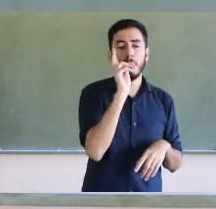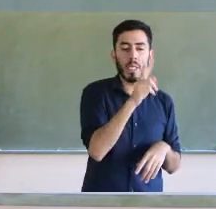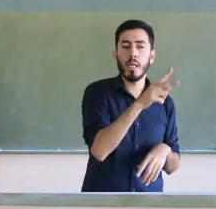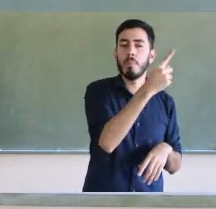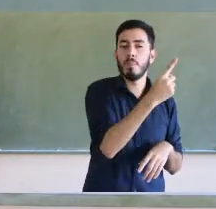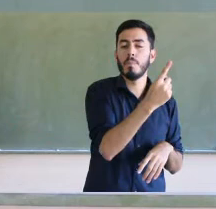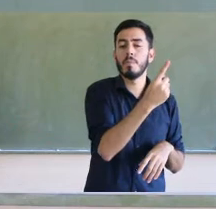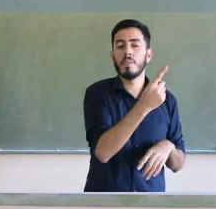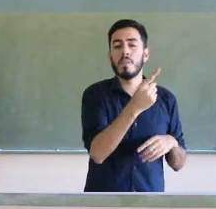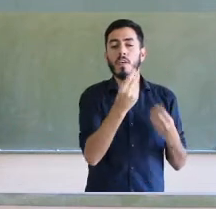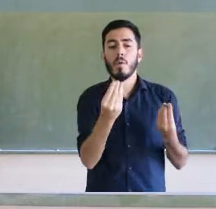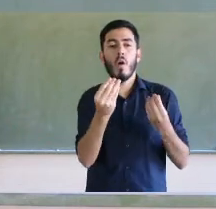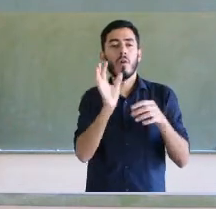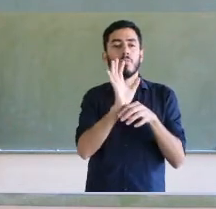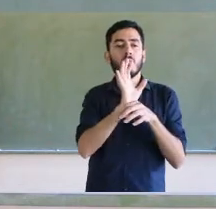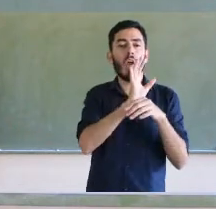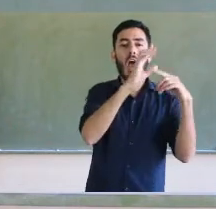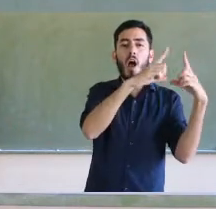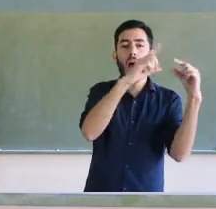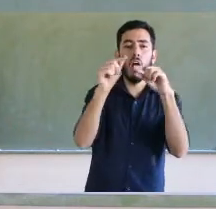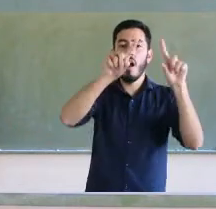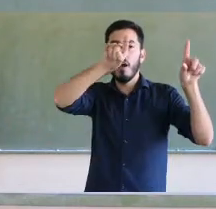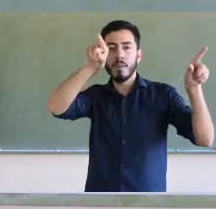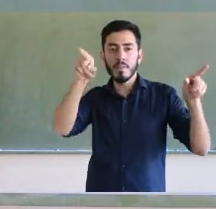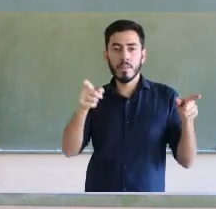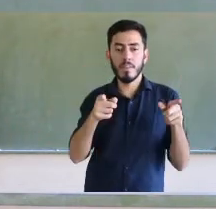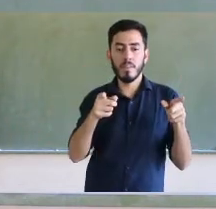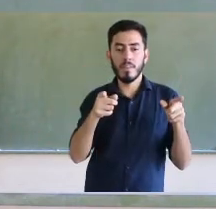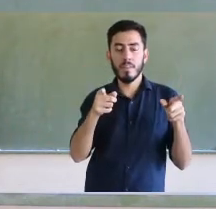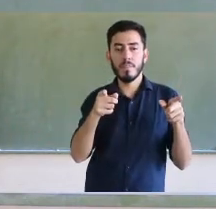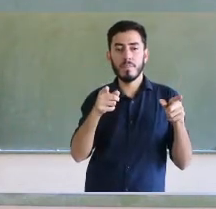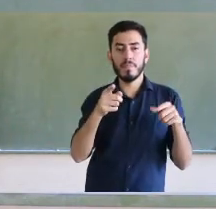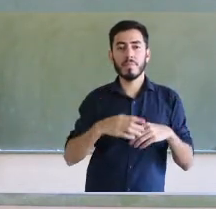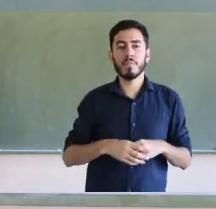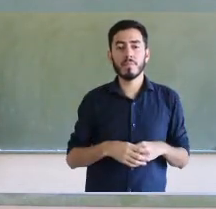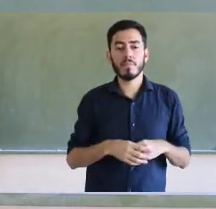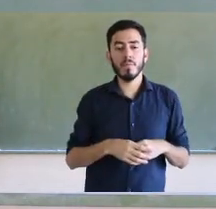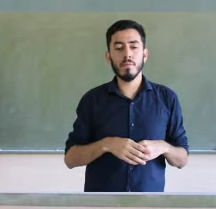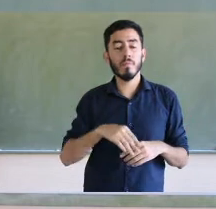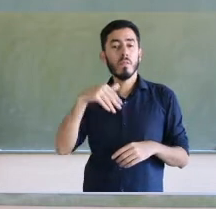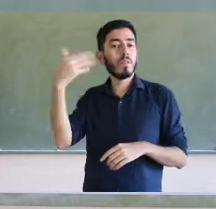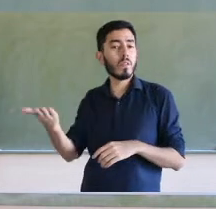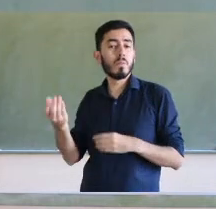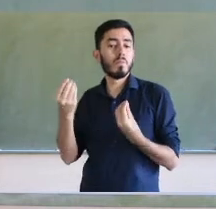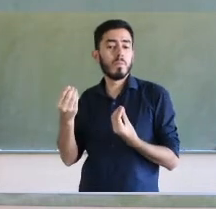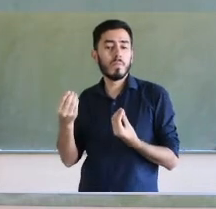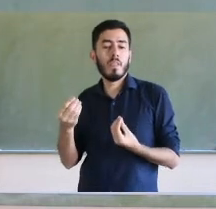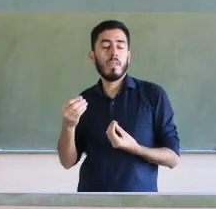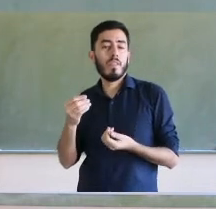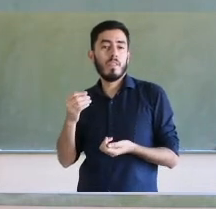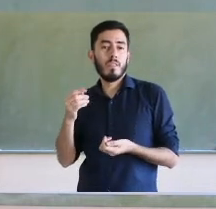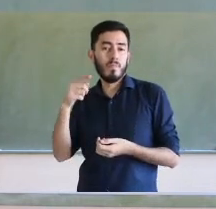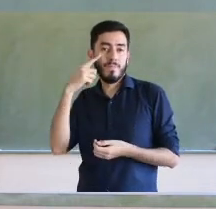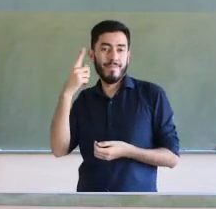caso lo que hacemos es asociar, sumar primero las dos últimas fracciones. Luego lo que hacemos es, en el